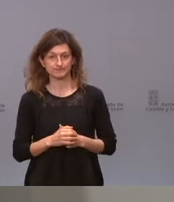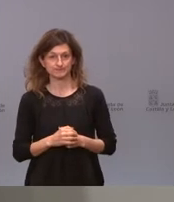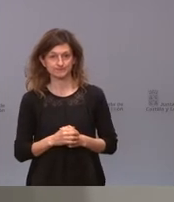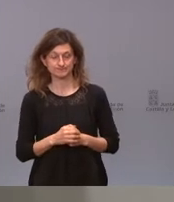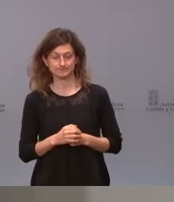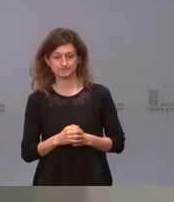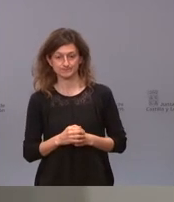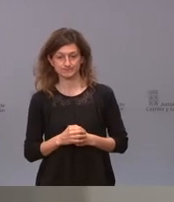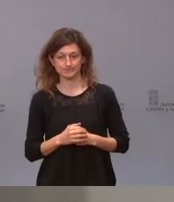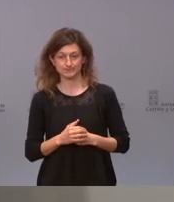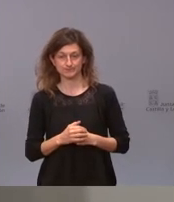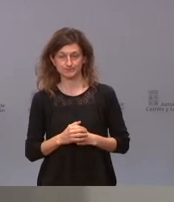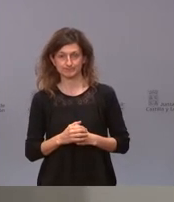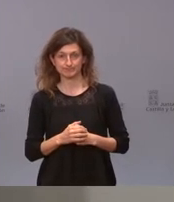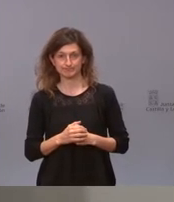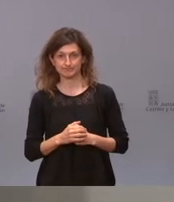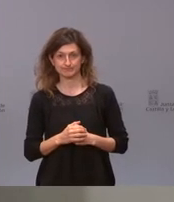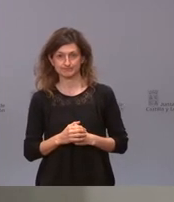bueno en relación